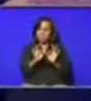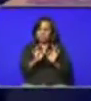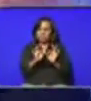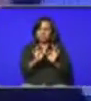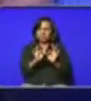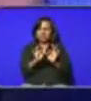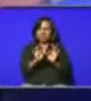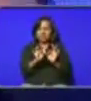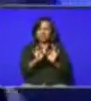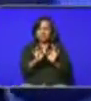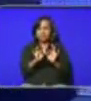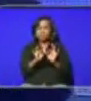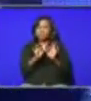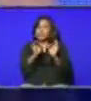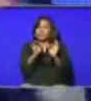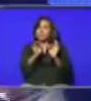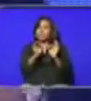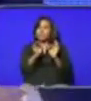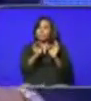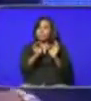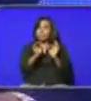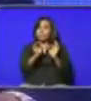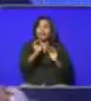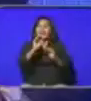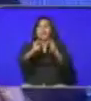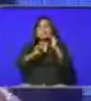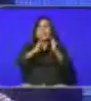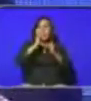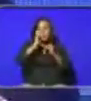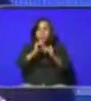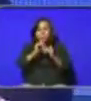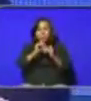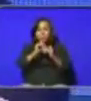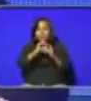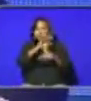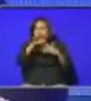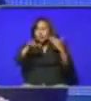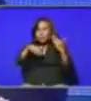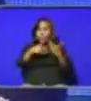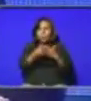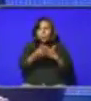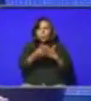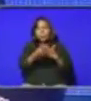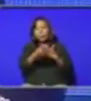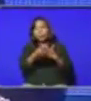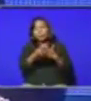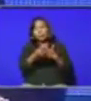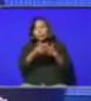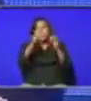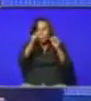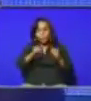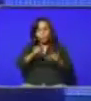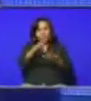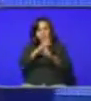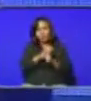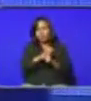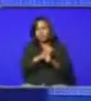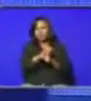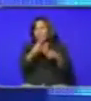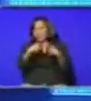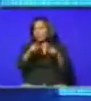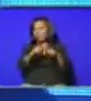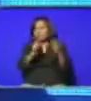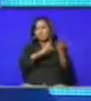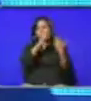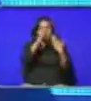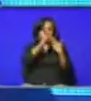ejes de referencia se enmarca todo el desarrollo de cada una de las competencias en cada uno de los programas, en cada uno